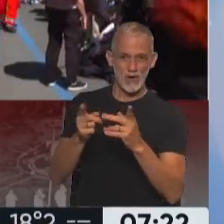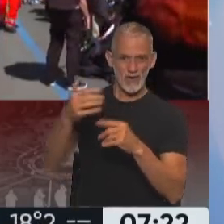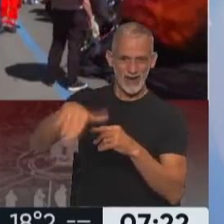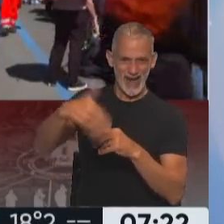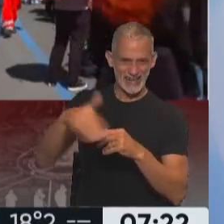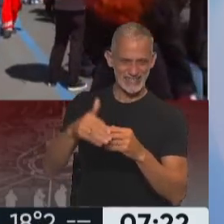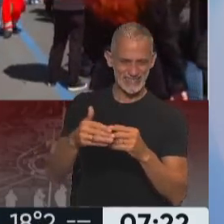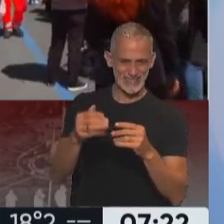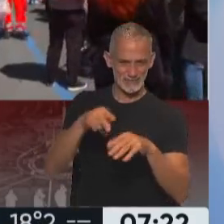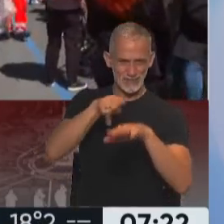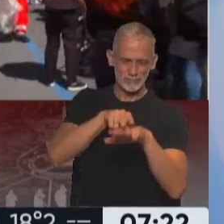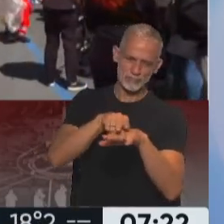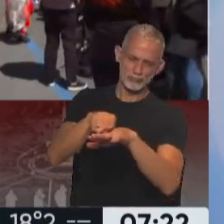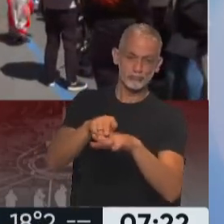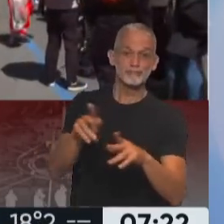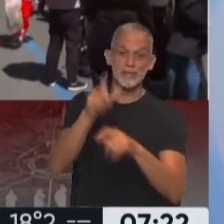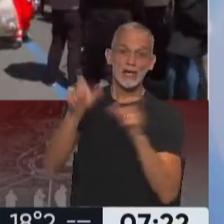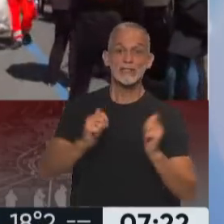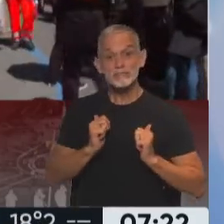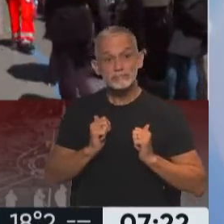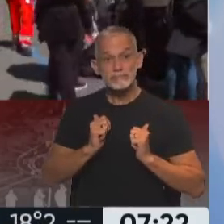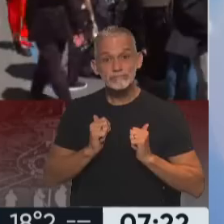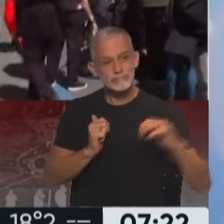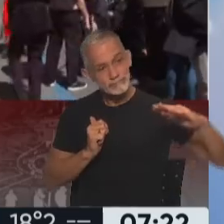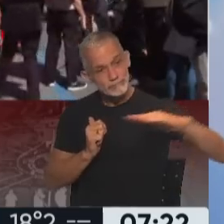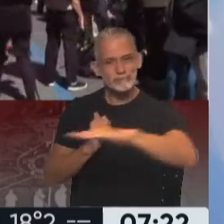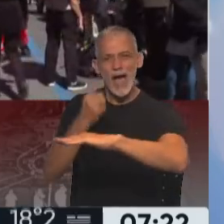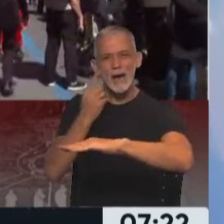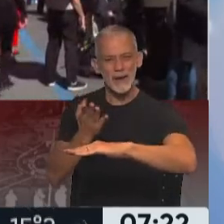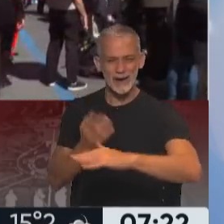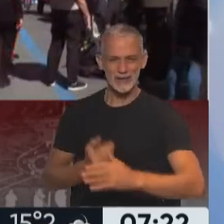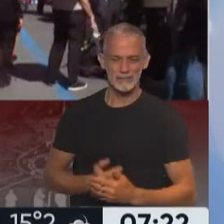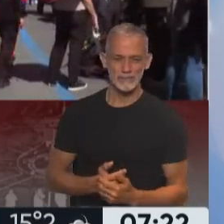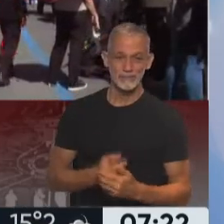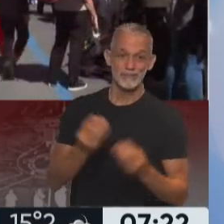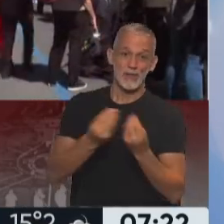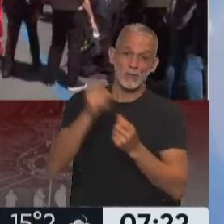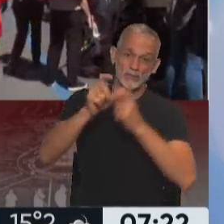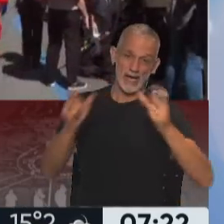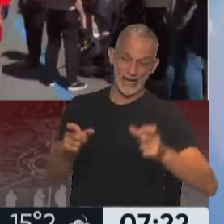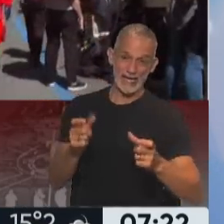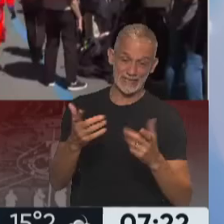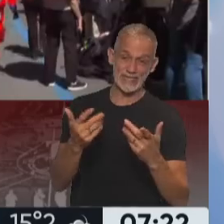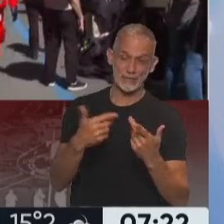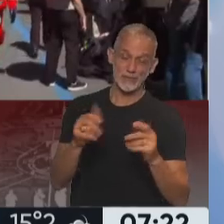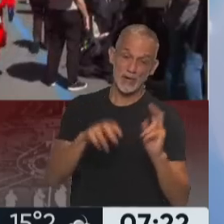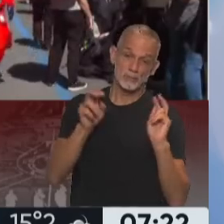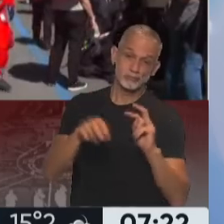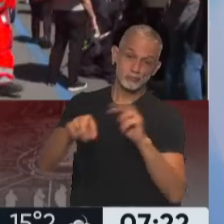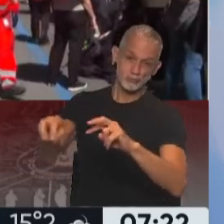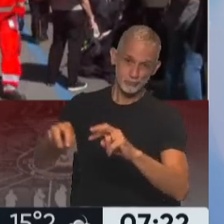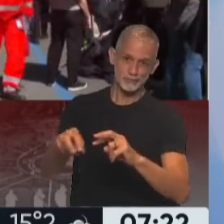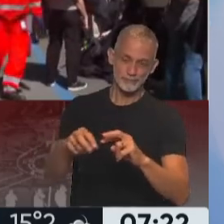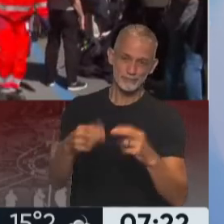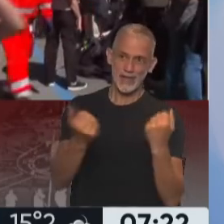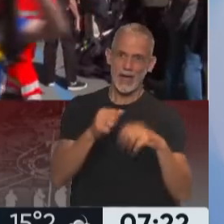estaba explicando. Entonces la gente está esperando para verlo pasar también ahora, ¿no? Y seguramente muchos acompañarán, ¿no? Porque este automóvil